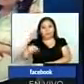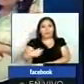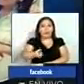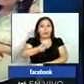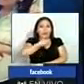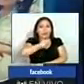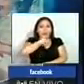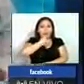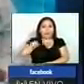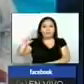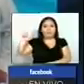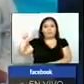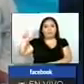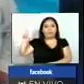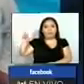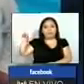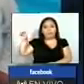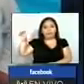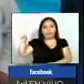Luis Alberto López